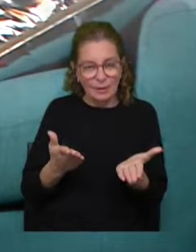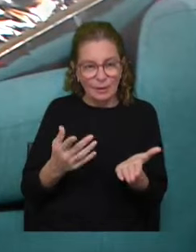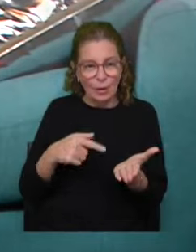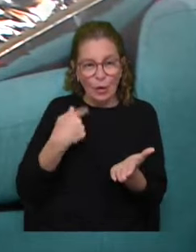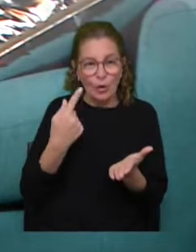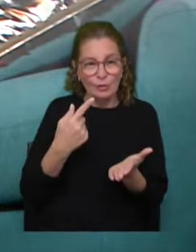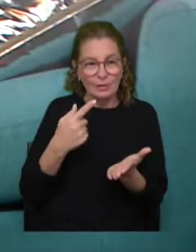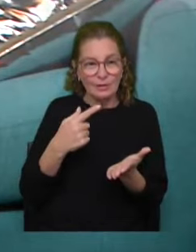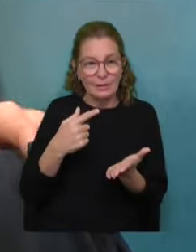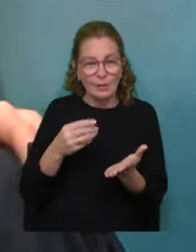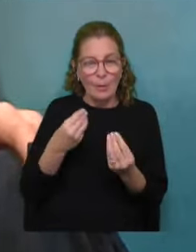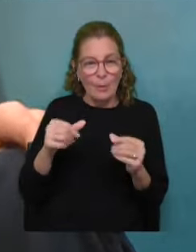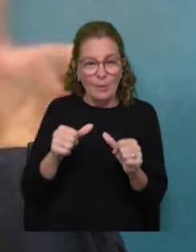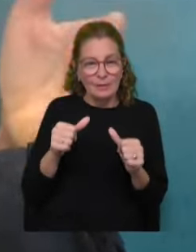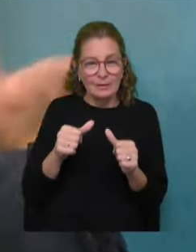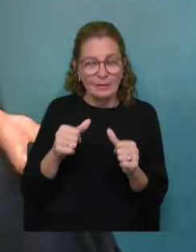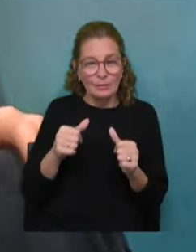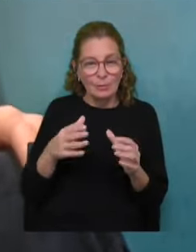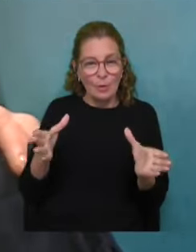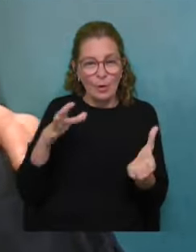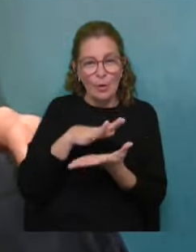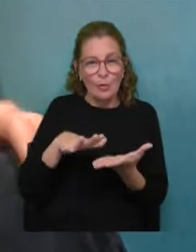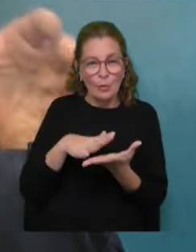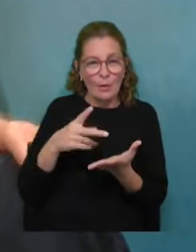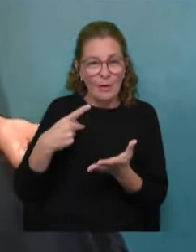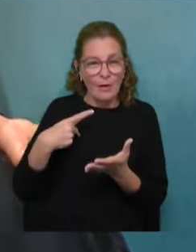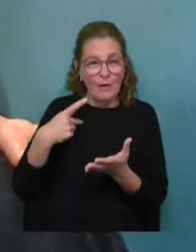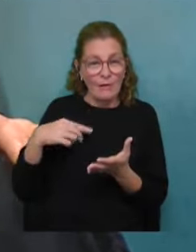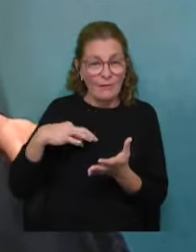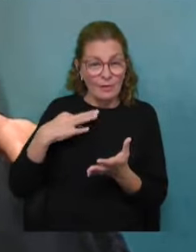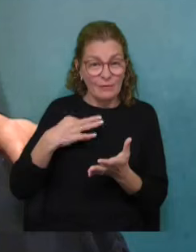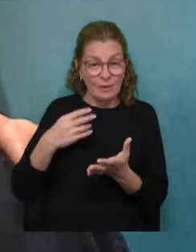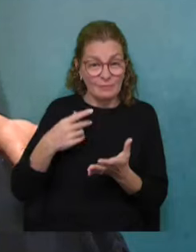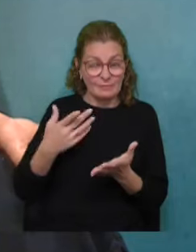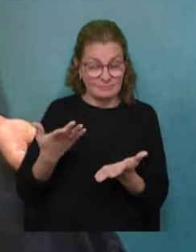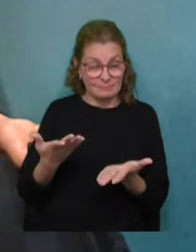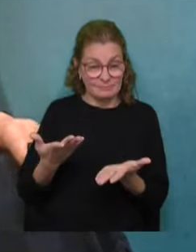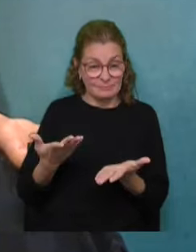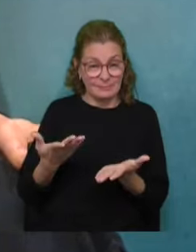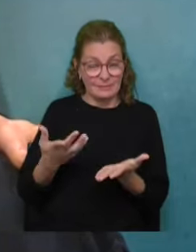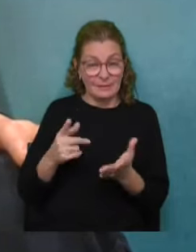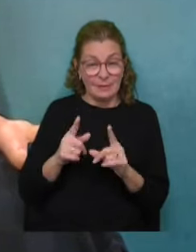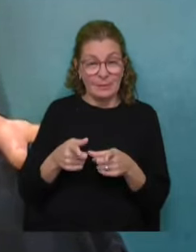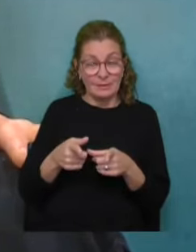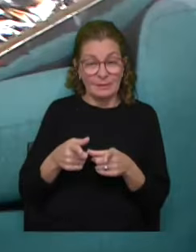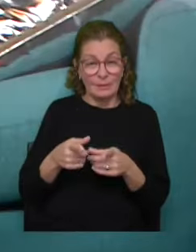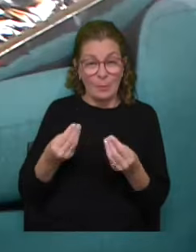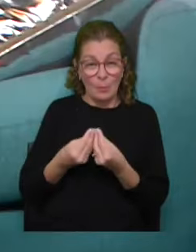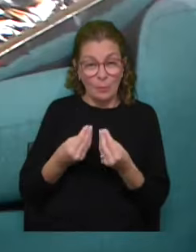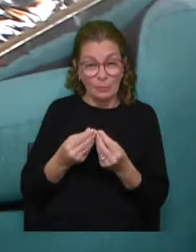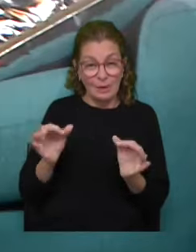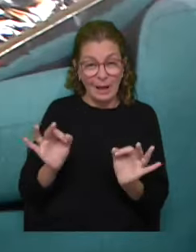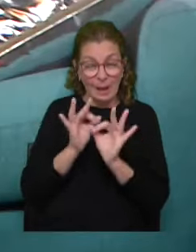cara ahí adelante? ¿Cómo vamos a hacer? Nosotros somos una banda que vive del vivo, vive girando y tocando. Sí, claro. De hecho, tenemos un montón de